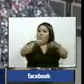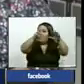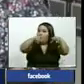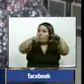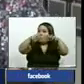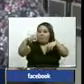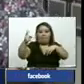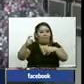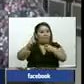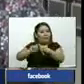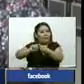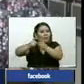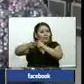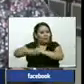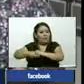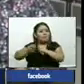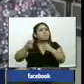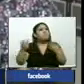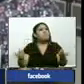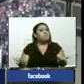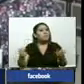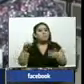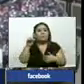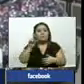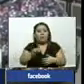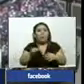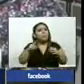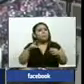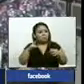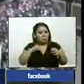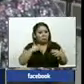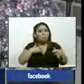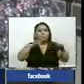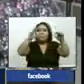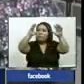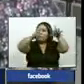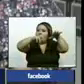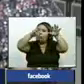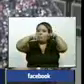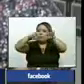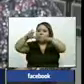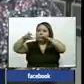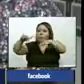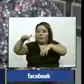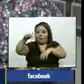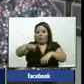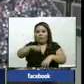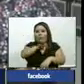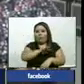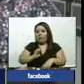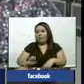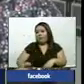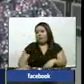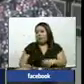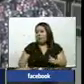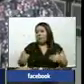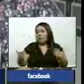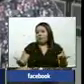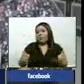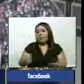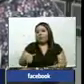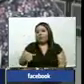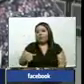cambia y todavía vamos a continuar con la presencia de lluvias sobre nuestro territorio, sobre todo para